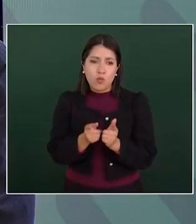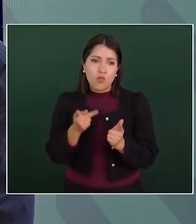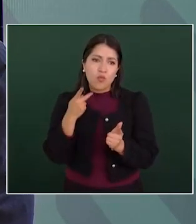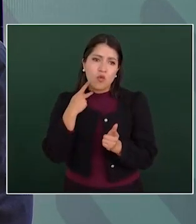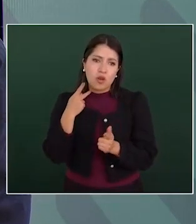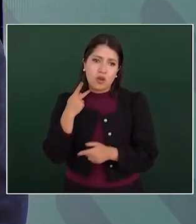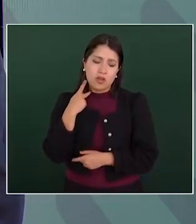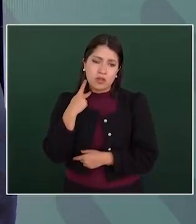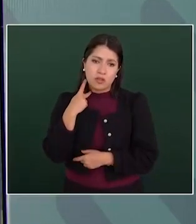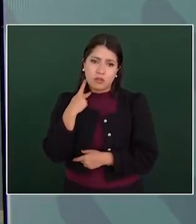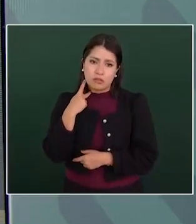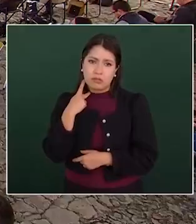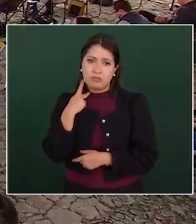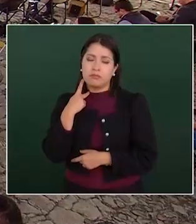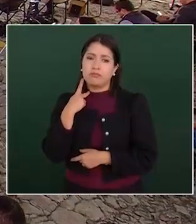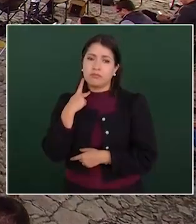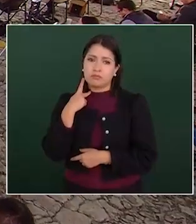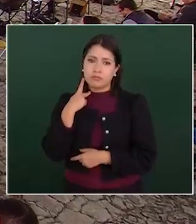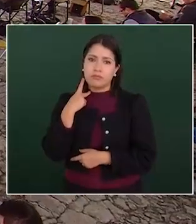y